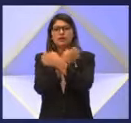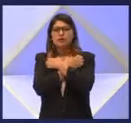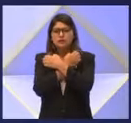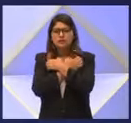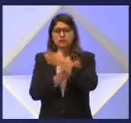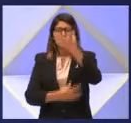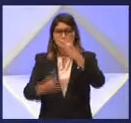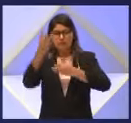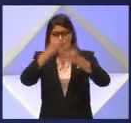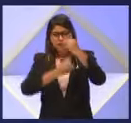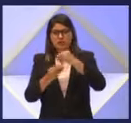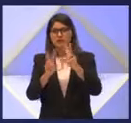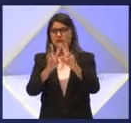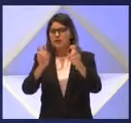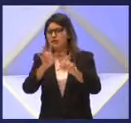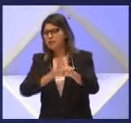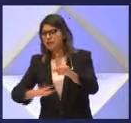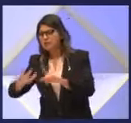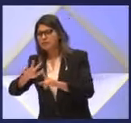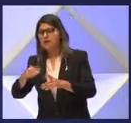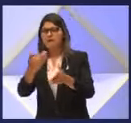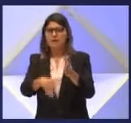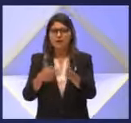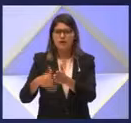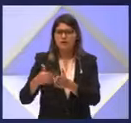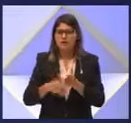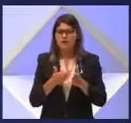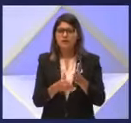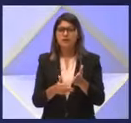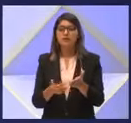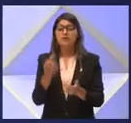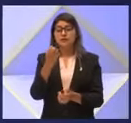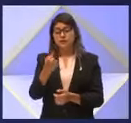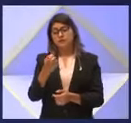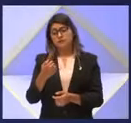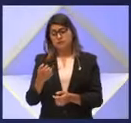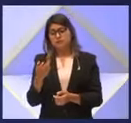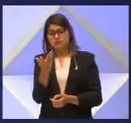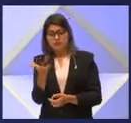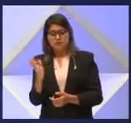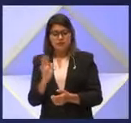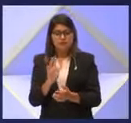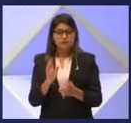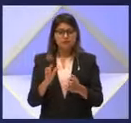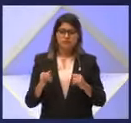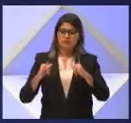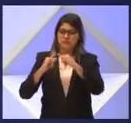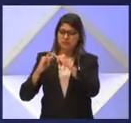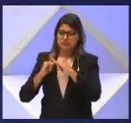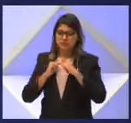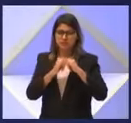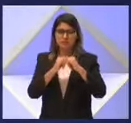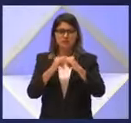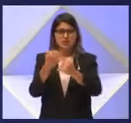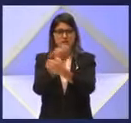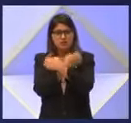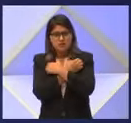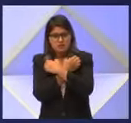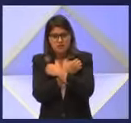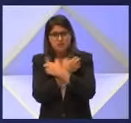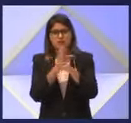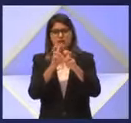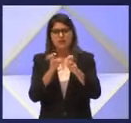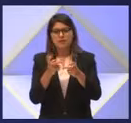cubiertas es una tarea importante de las entidades educativas preparar material audiovisual